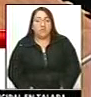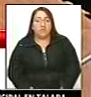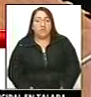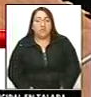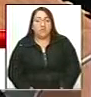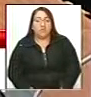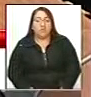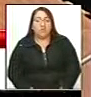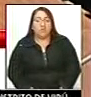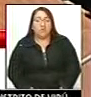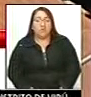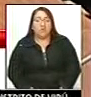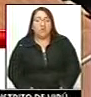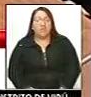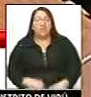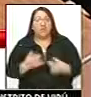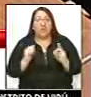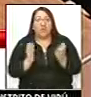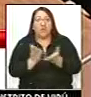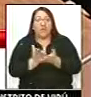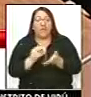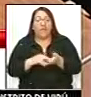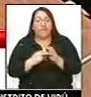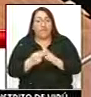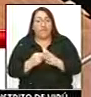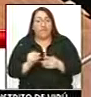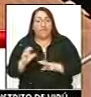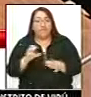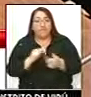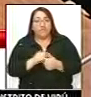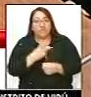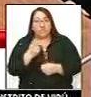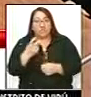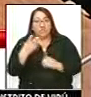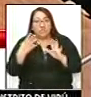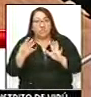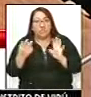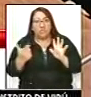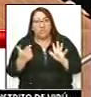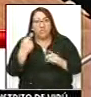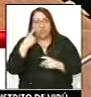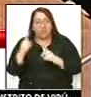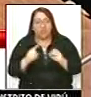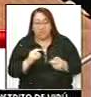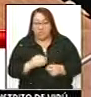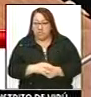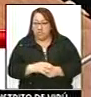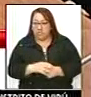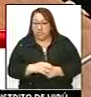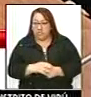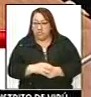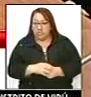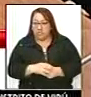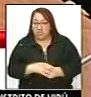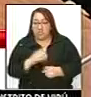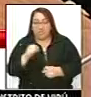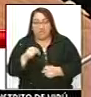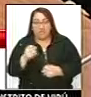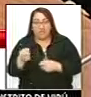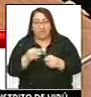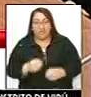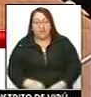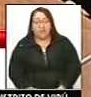normas de convivencia y disciplina escolar, se realizaron 247 supervisiones y se detectaron 24 incumplimientos. Es de